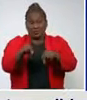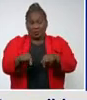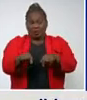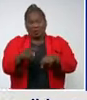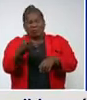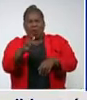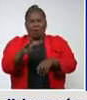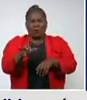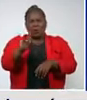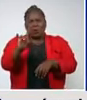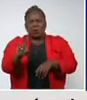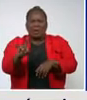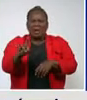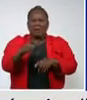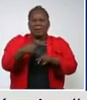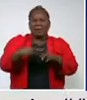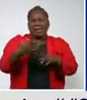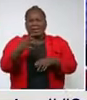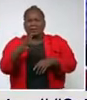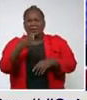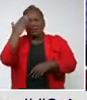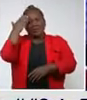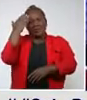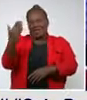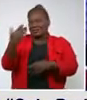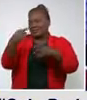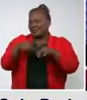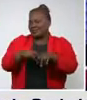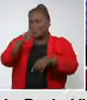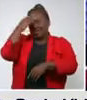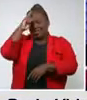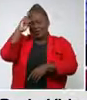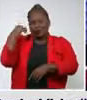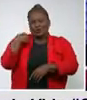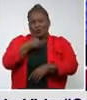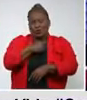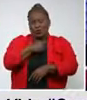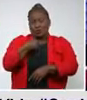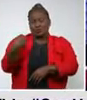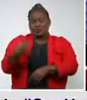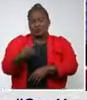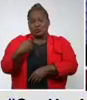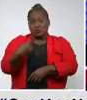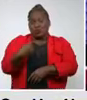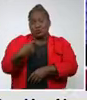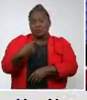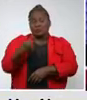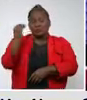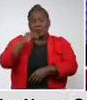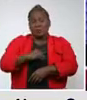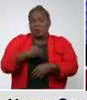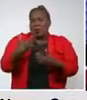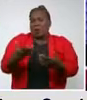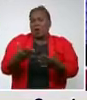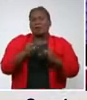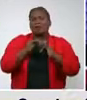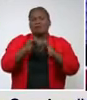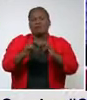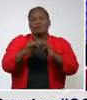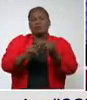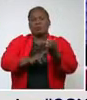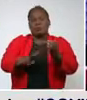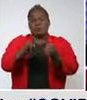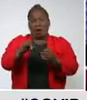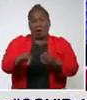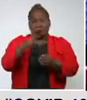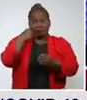9 y tanto de la mañana. Gracias a usted por habernos acompañado. Nosotros estaremos al tanto de lo que sucede en las provincias que ahora mismo muestran incrementos de casos positivos